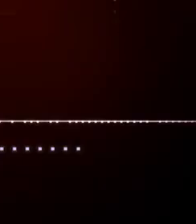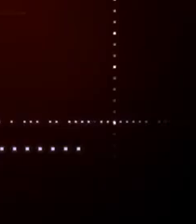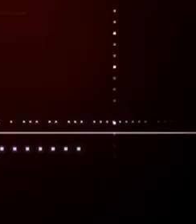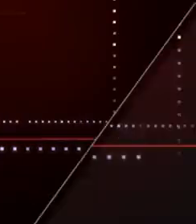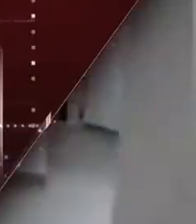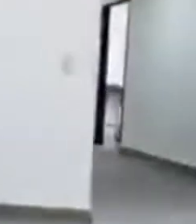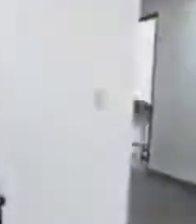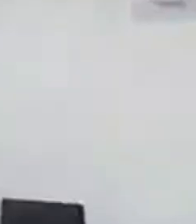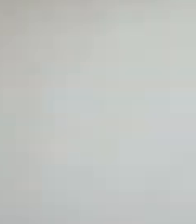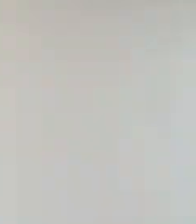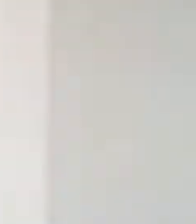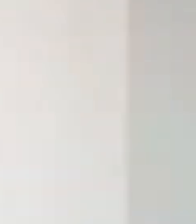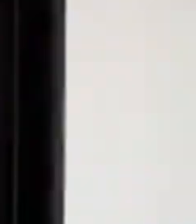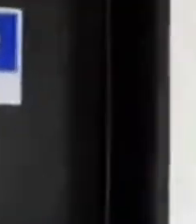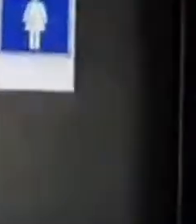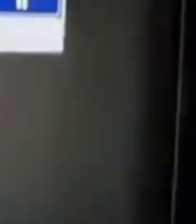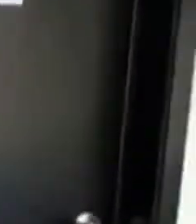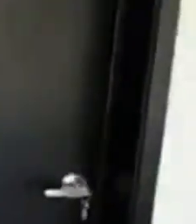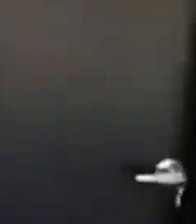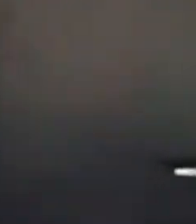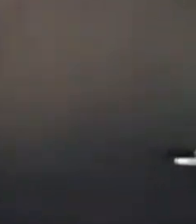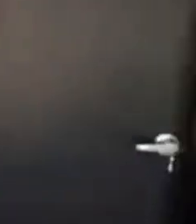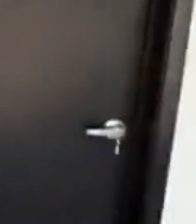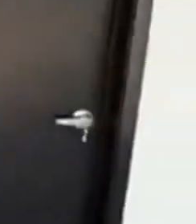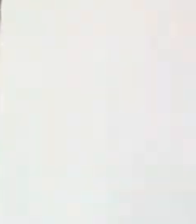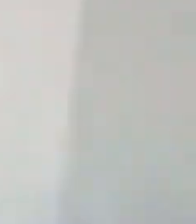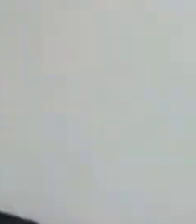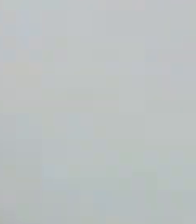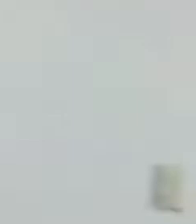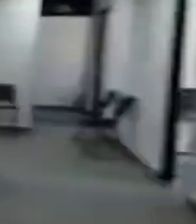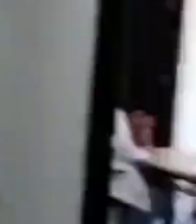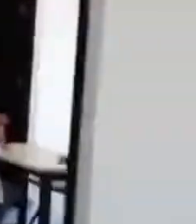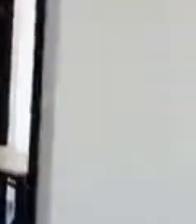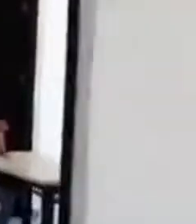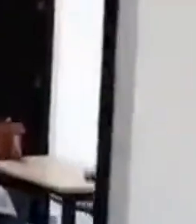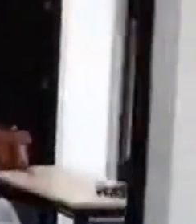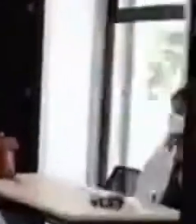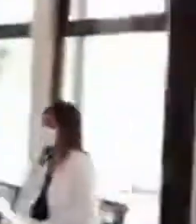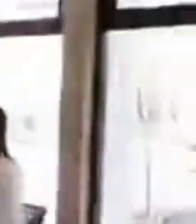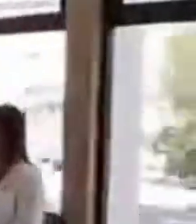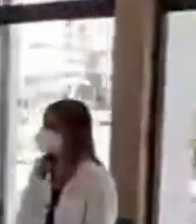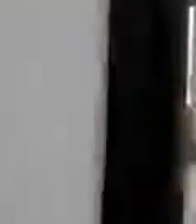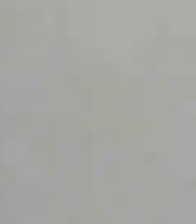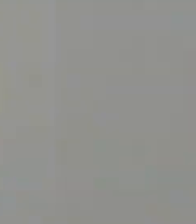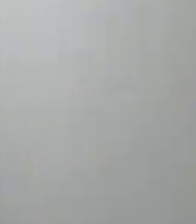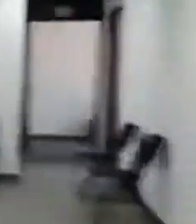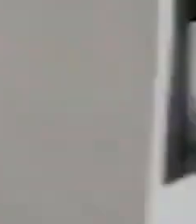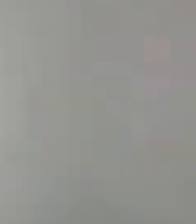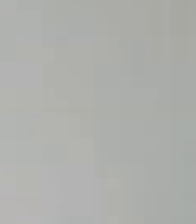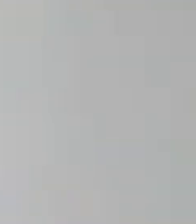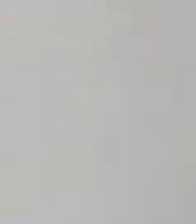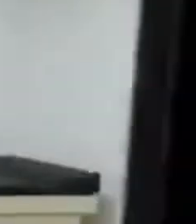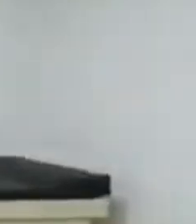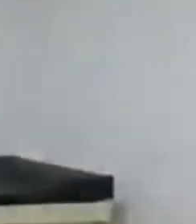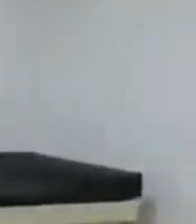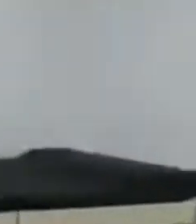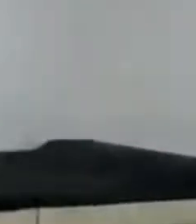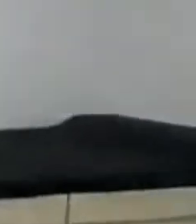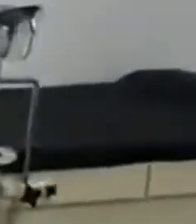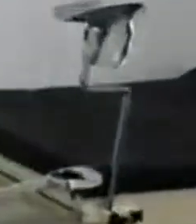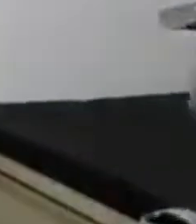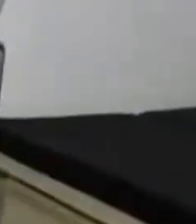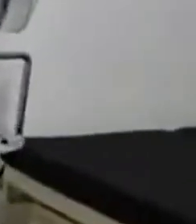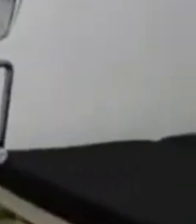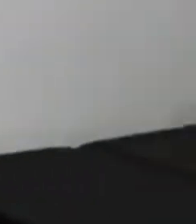e hijas en este espacio se brindará asesoría para acercar a las mujeres a programas sociales del gobierno de jalisco y que sus hijas